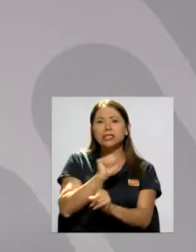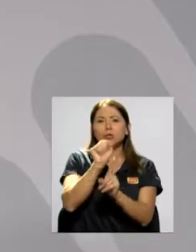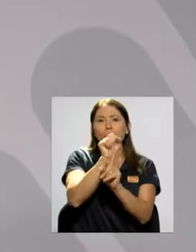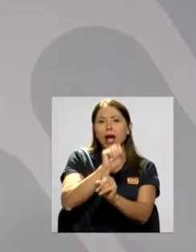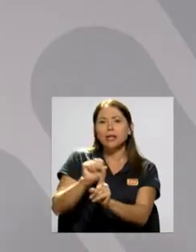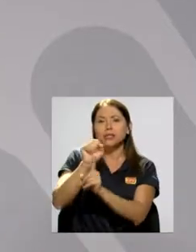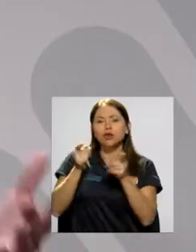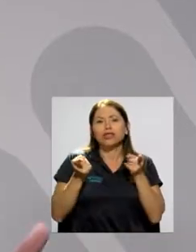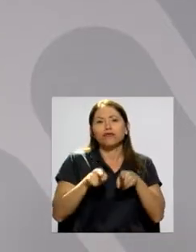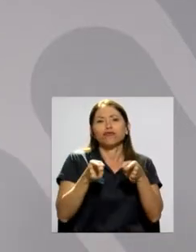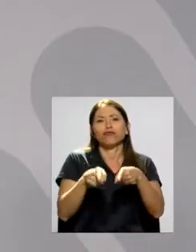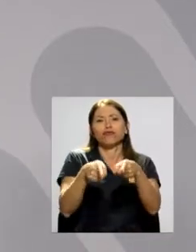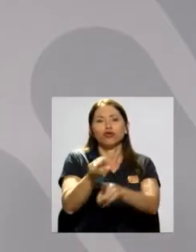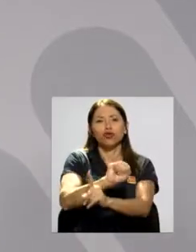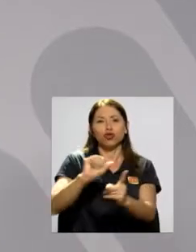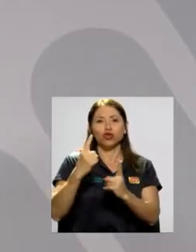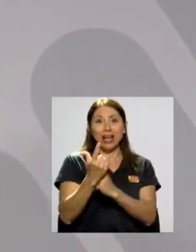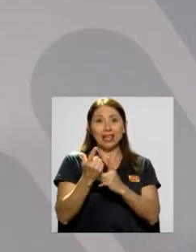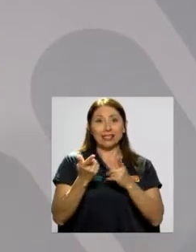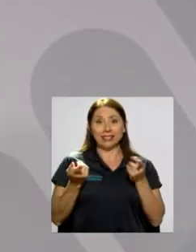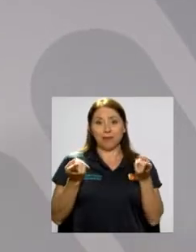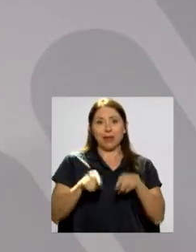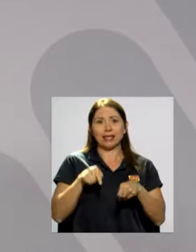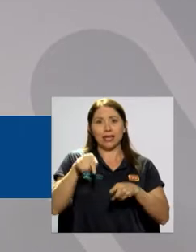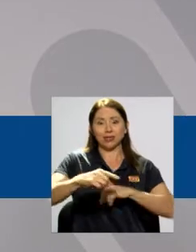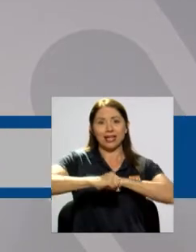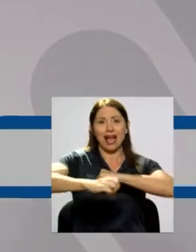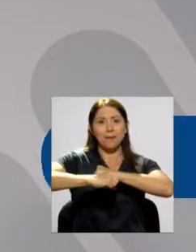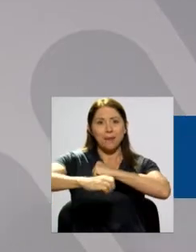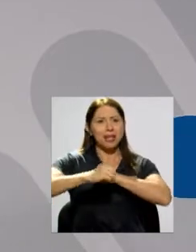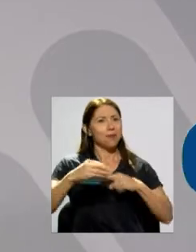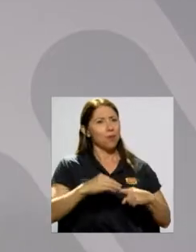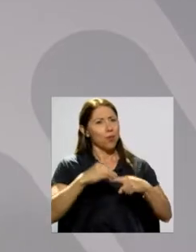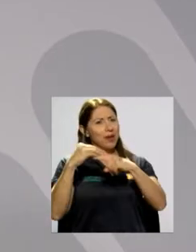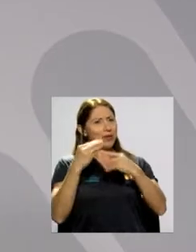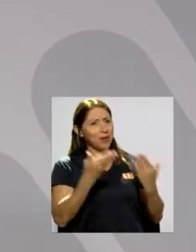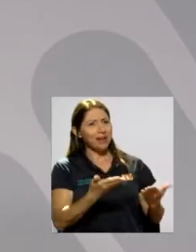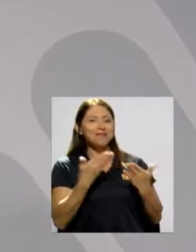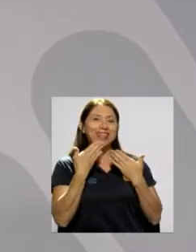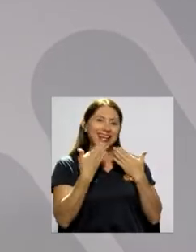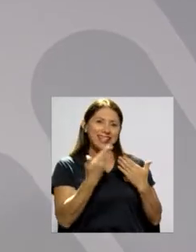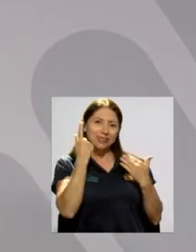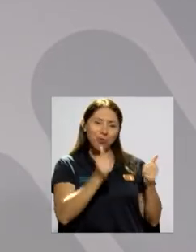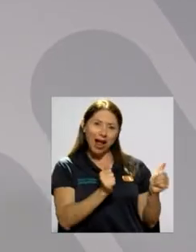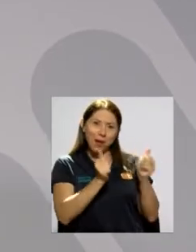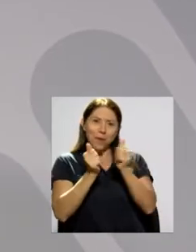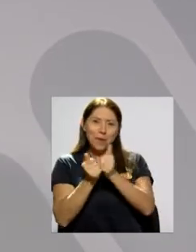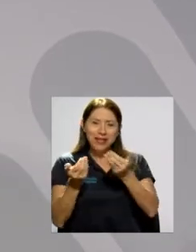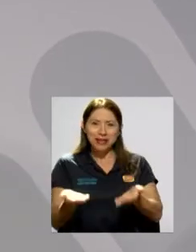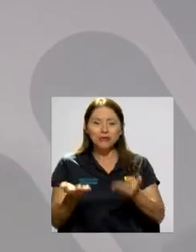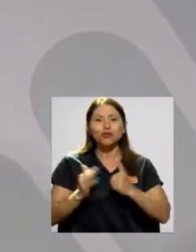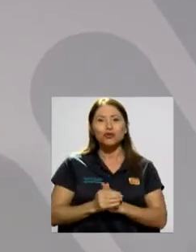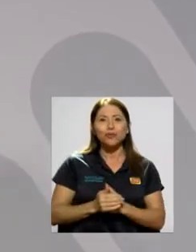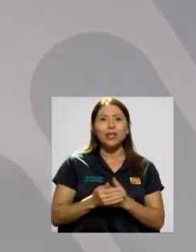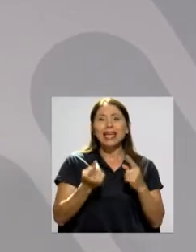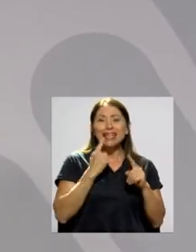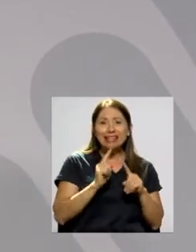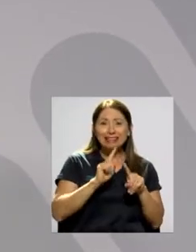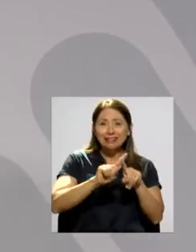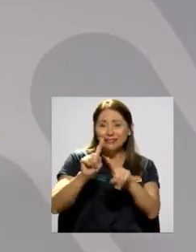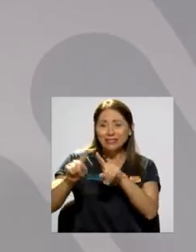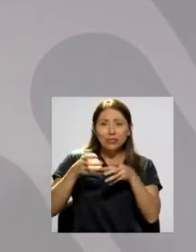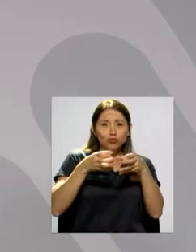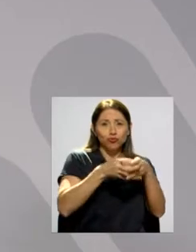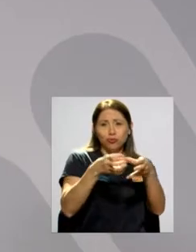sociales que se presentaron en esta campaña muy particular. Don Guillermo, muchas gracias por acompañarnos, y sin duda la polarización